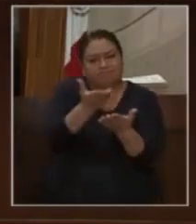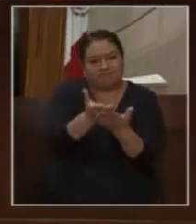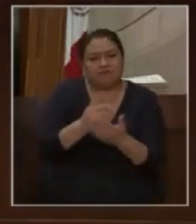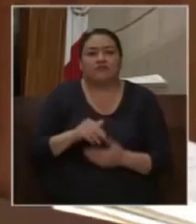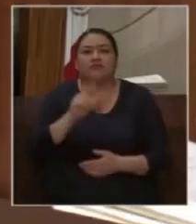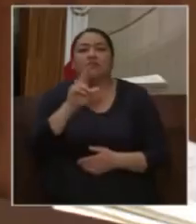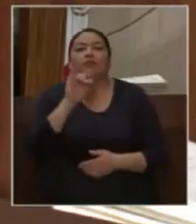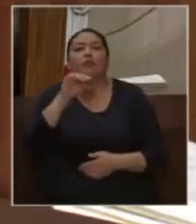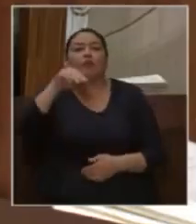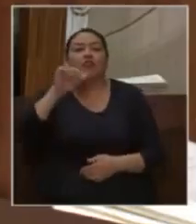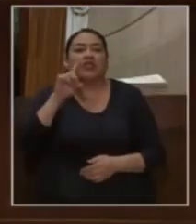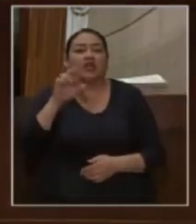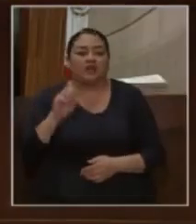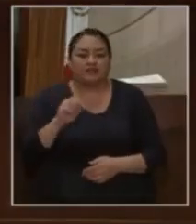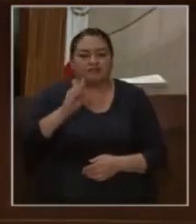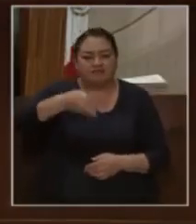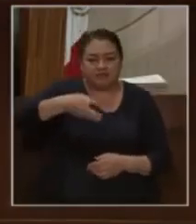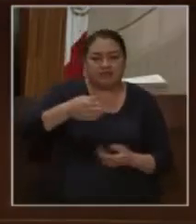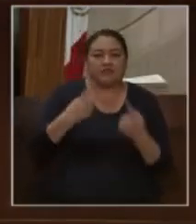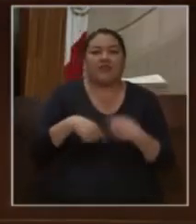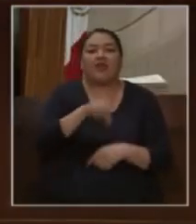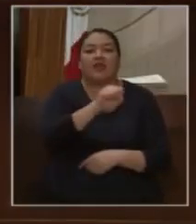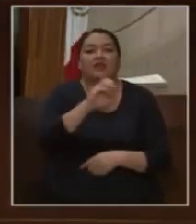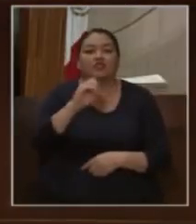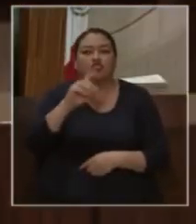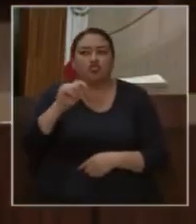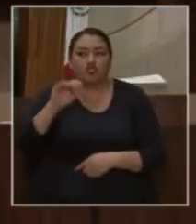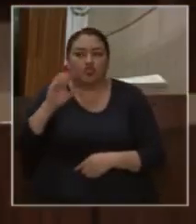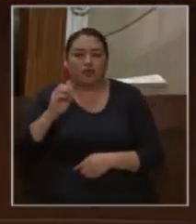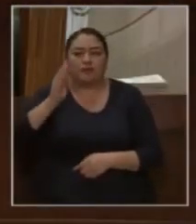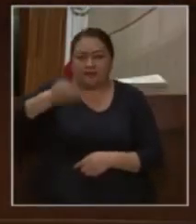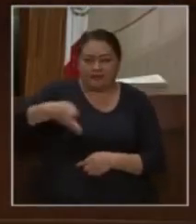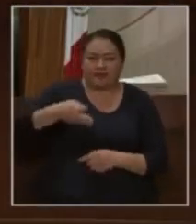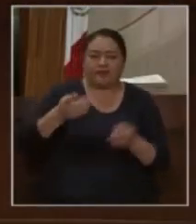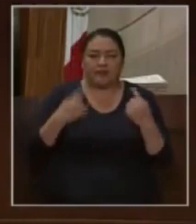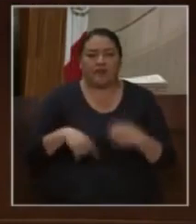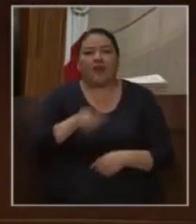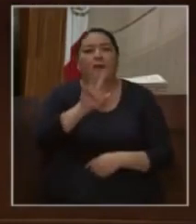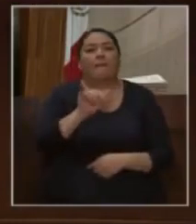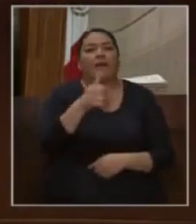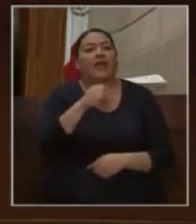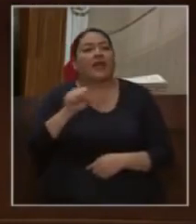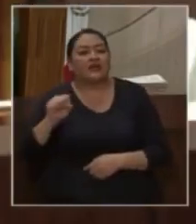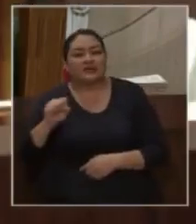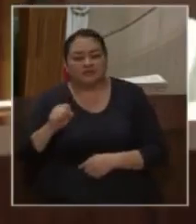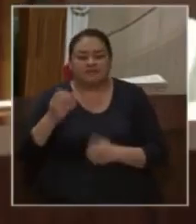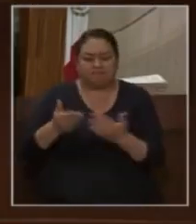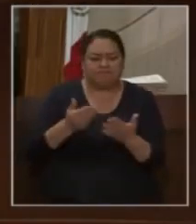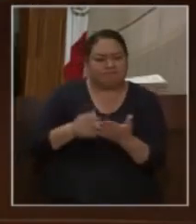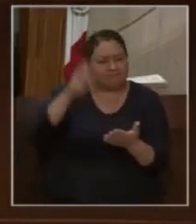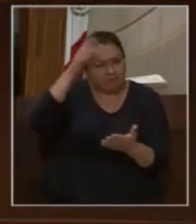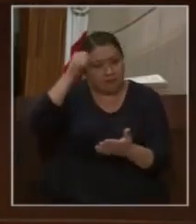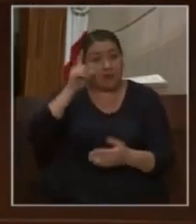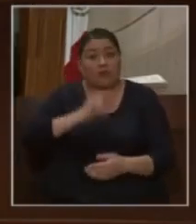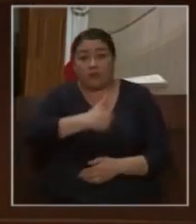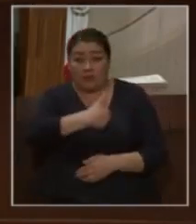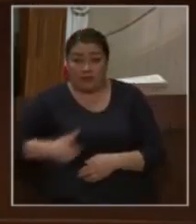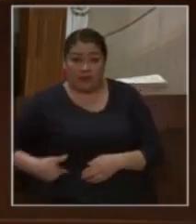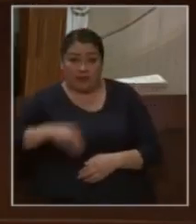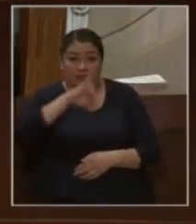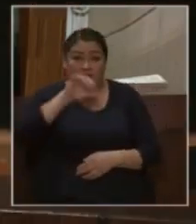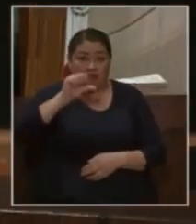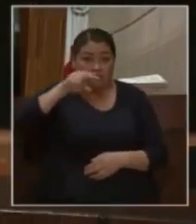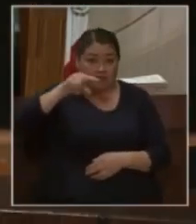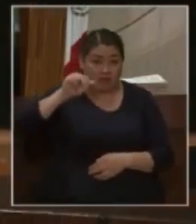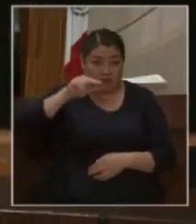Magistrado Reyes Rodríguez Mondragón. A favor. Magistrada Mónica Ralizoto Fregoso. A favor. Magistrado José Luis Vargas Valdés. Con la propuesta. Magistrada Presidenta Yanino